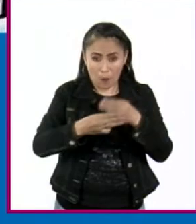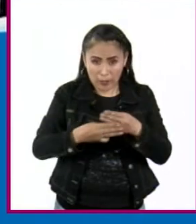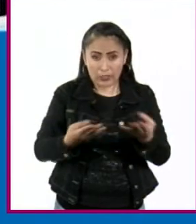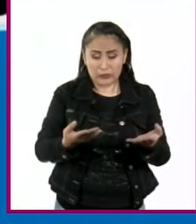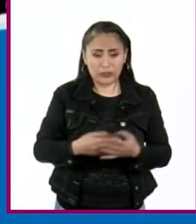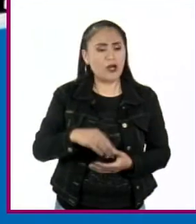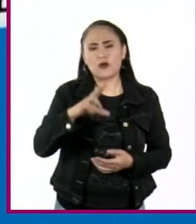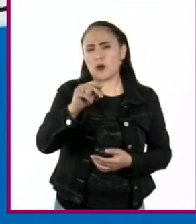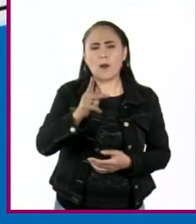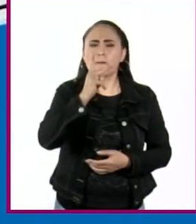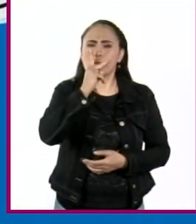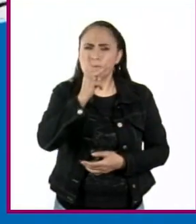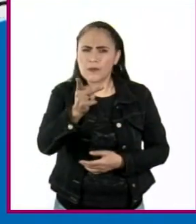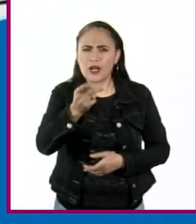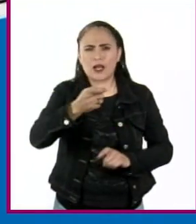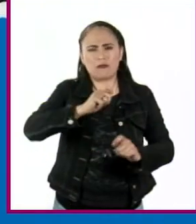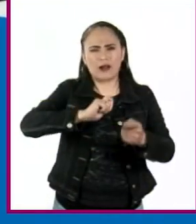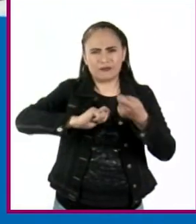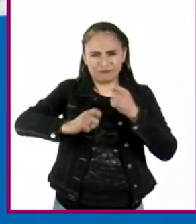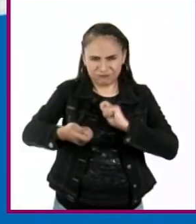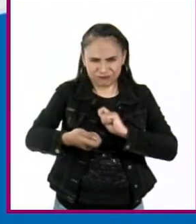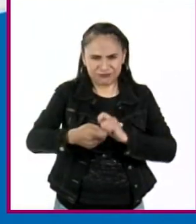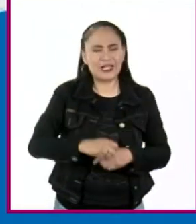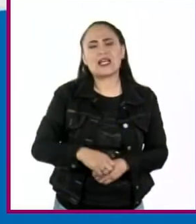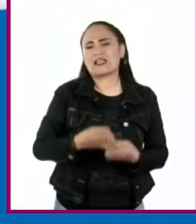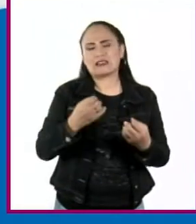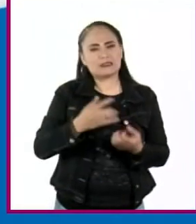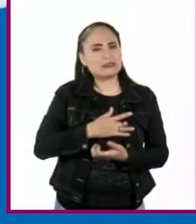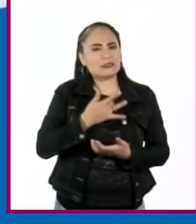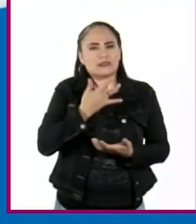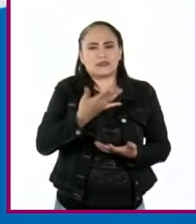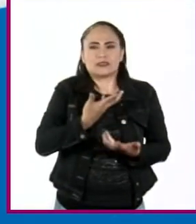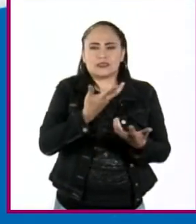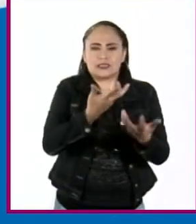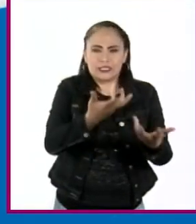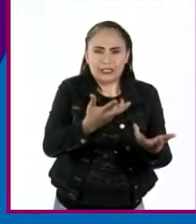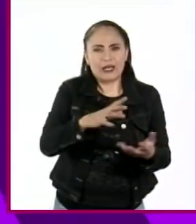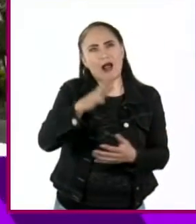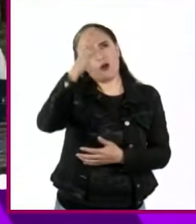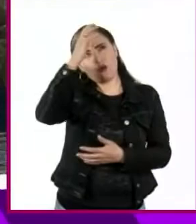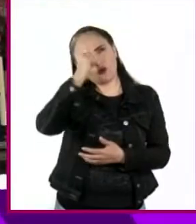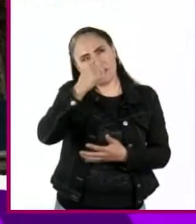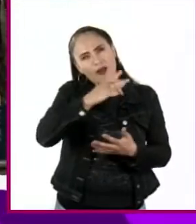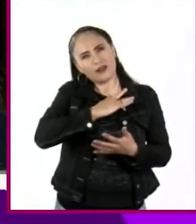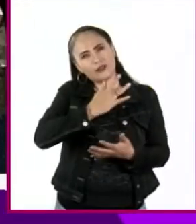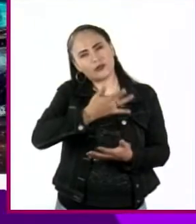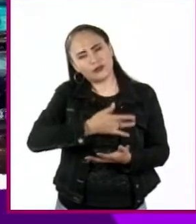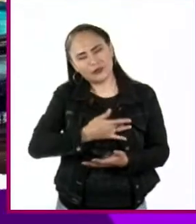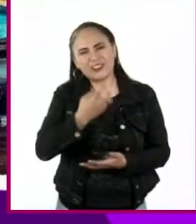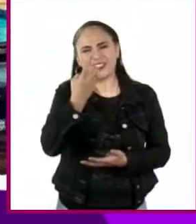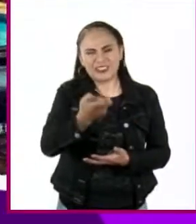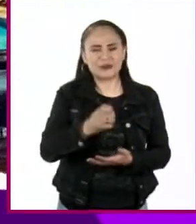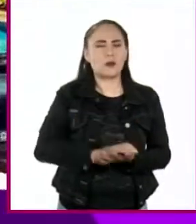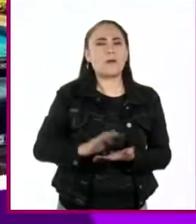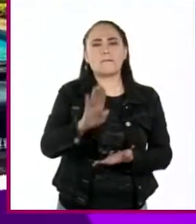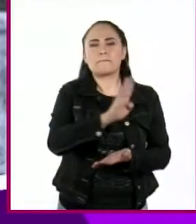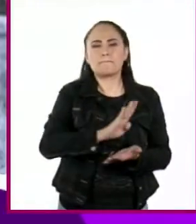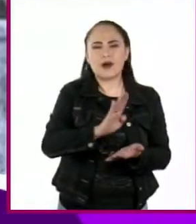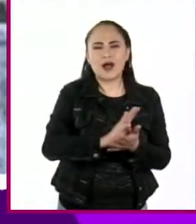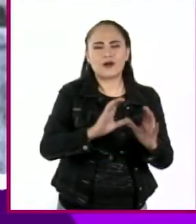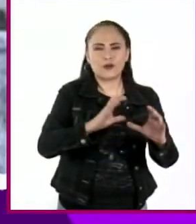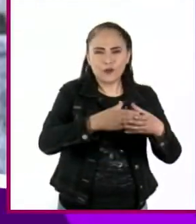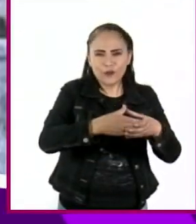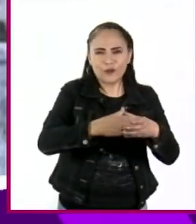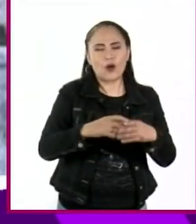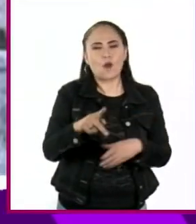trueques de palabras, de deseos, de recuerdos. En este sentido, el barrio, la comunidad,